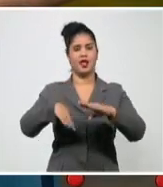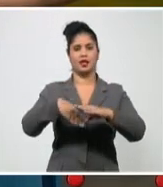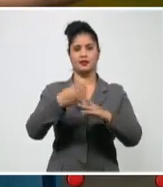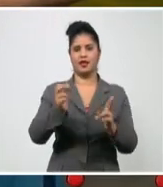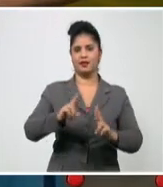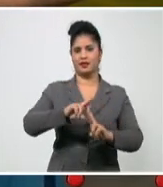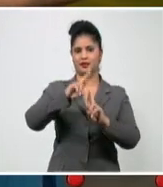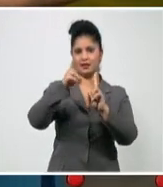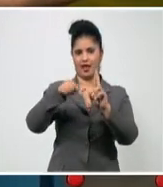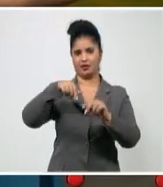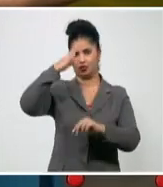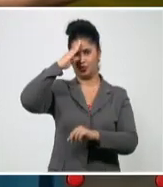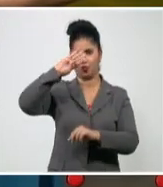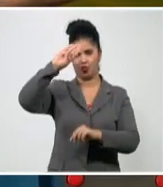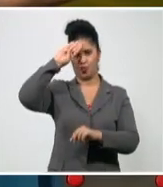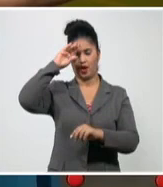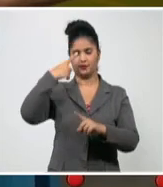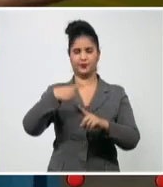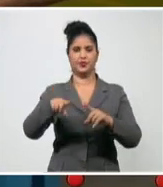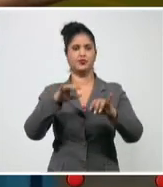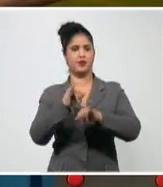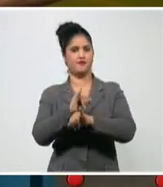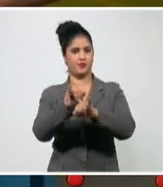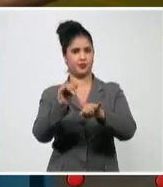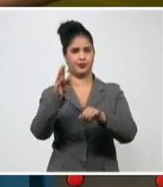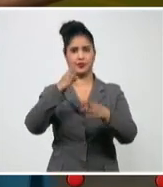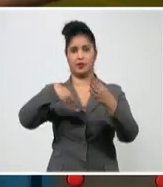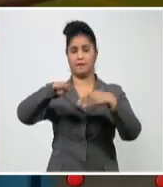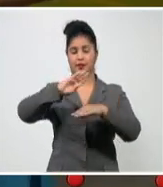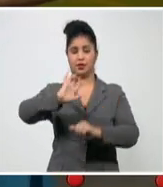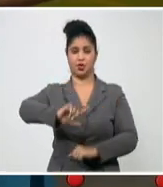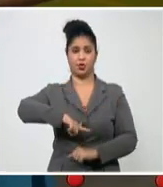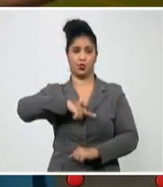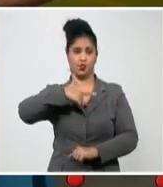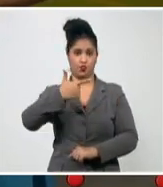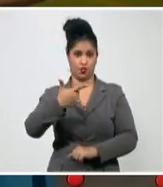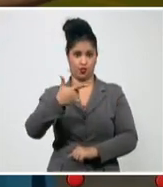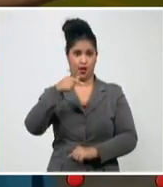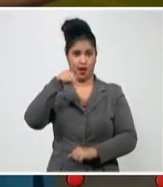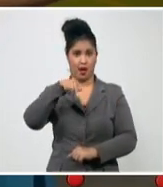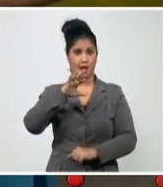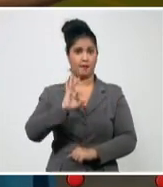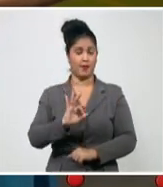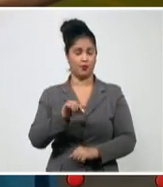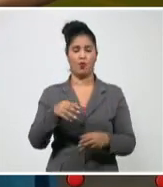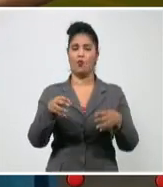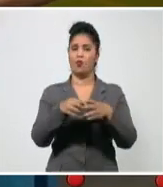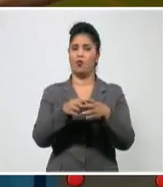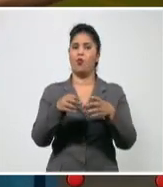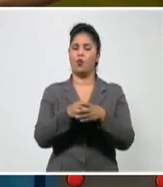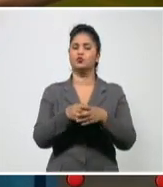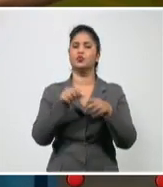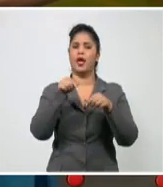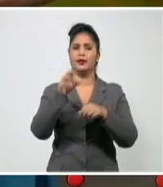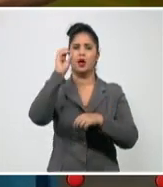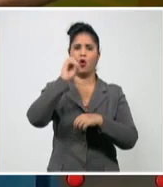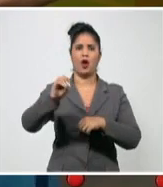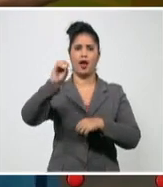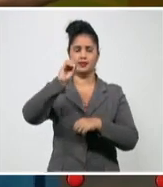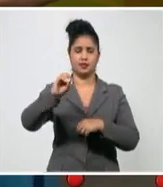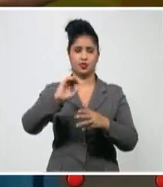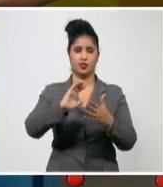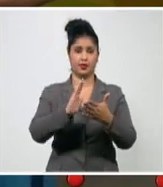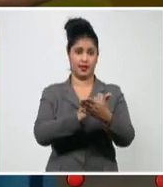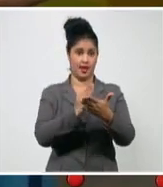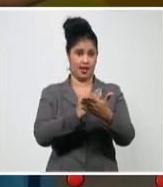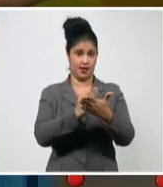Ahora continuamos con otros temas. El Ministerio de Cultura, a propuesta del Instituto Cubano del Libro, decidió cancelar la edición